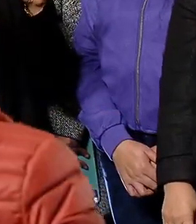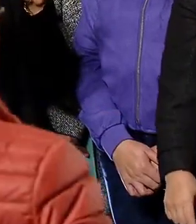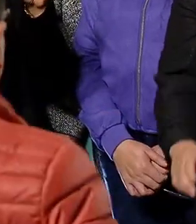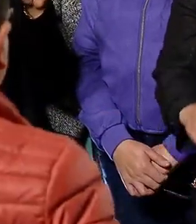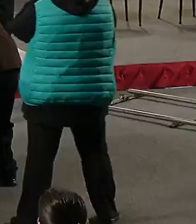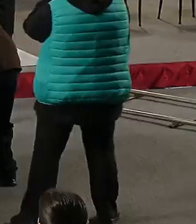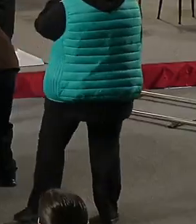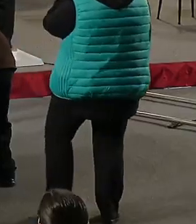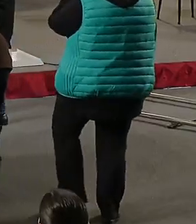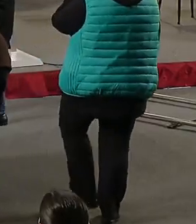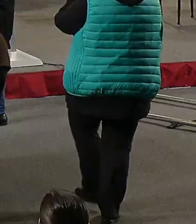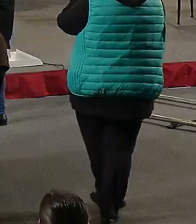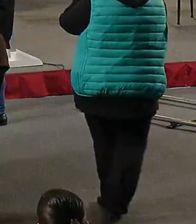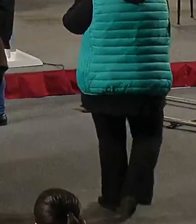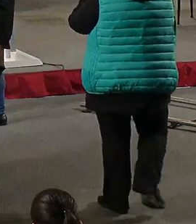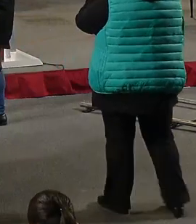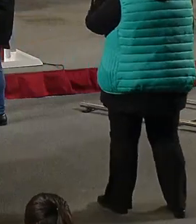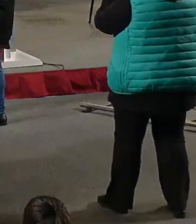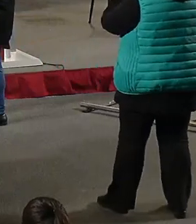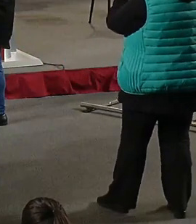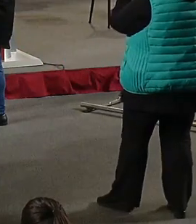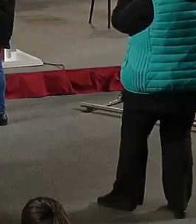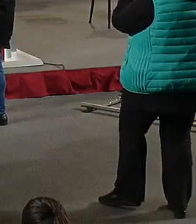Gracias.